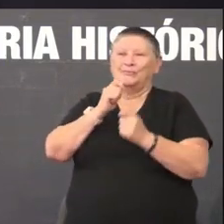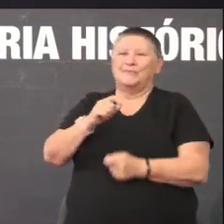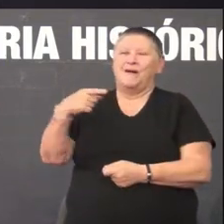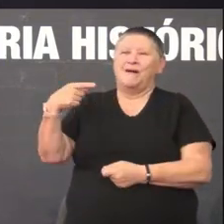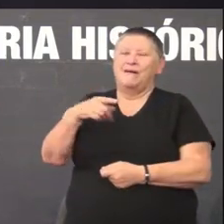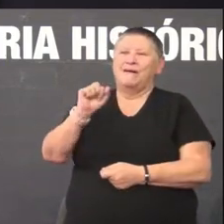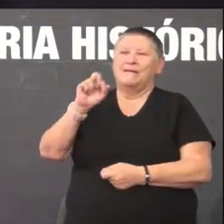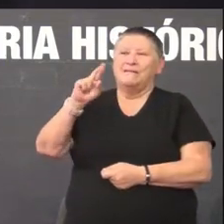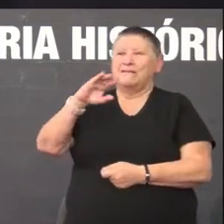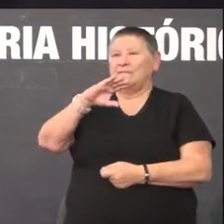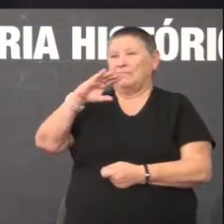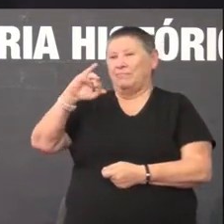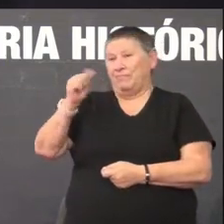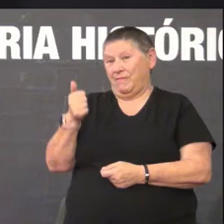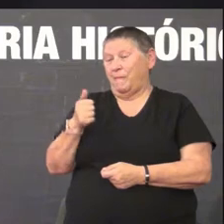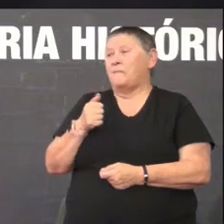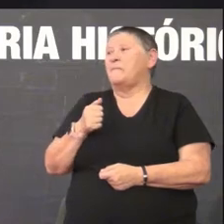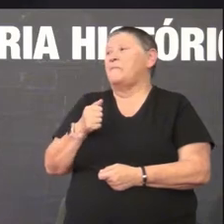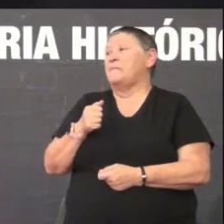después